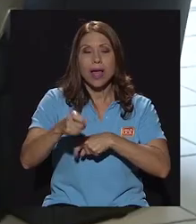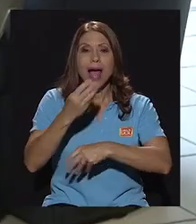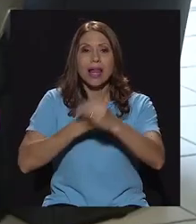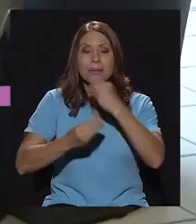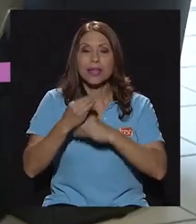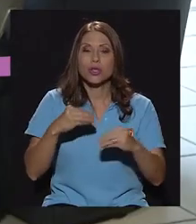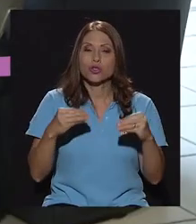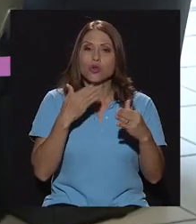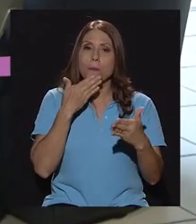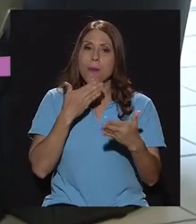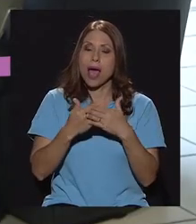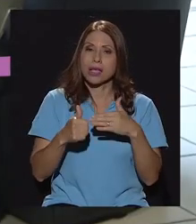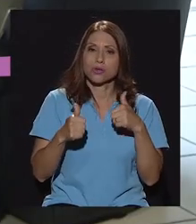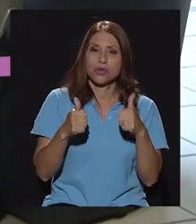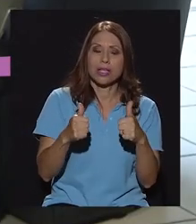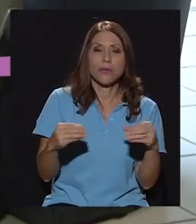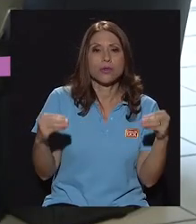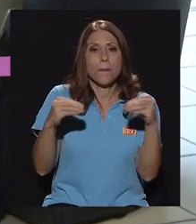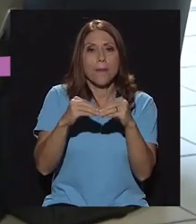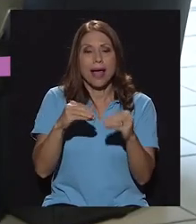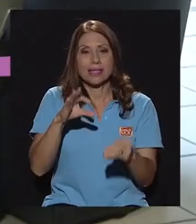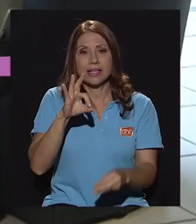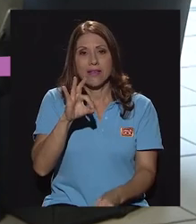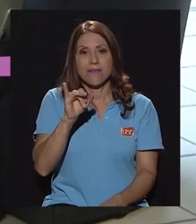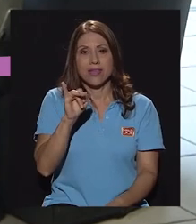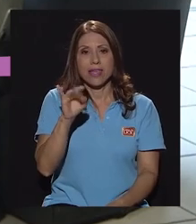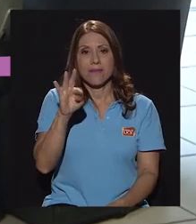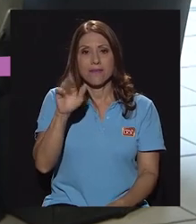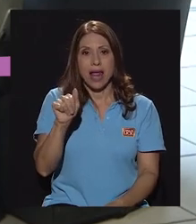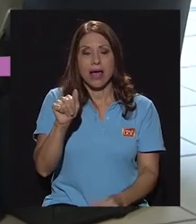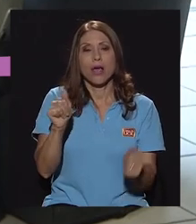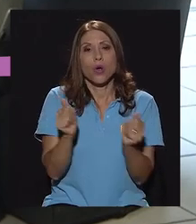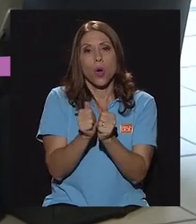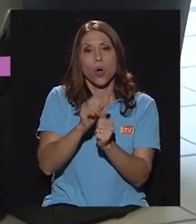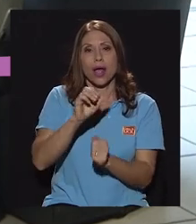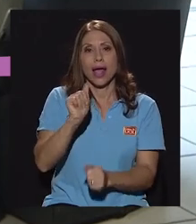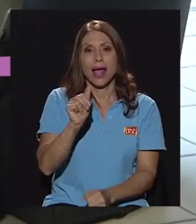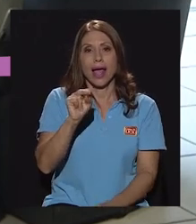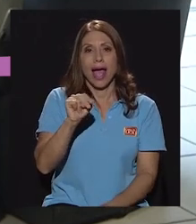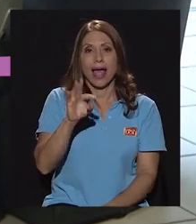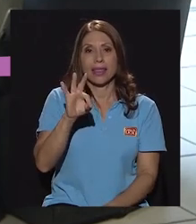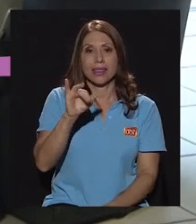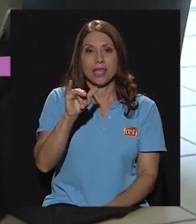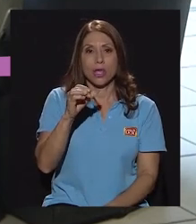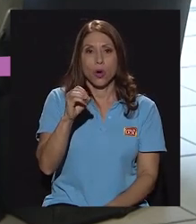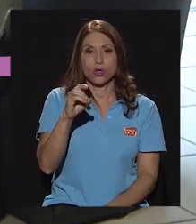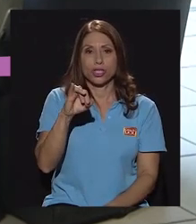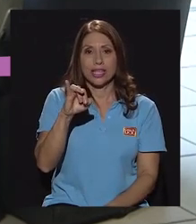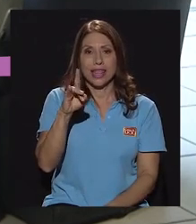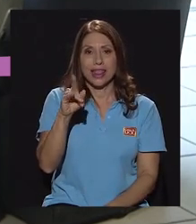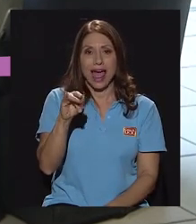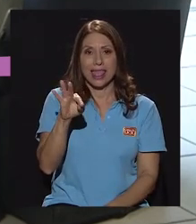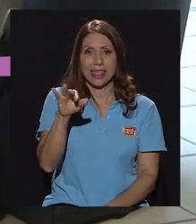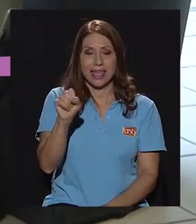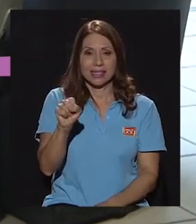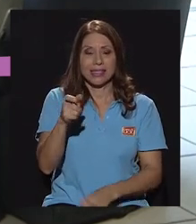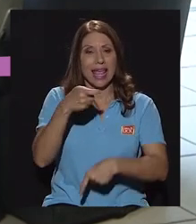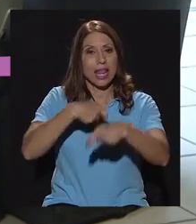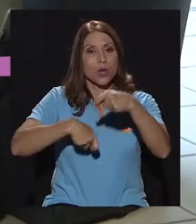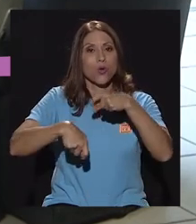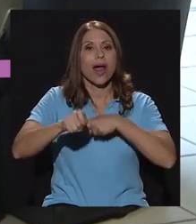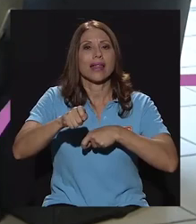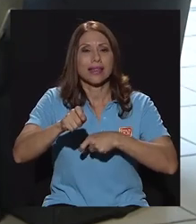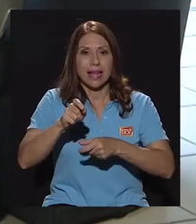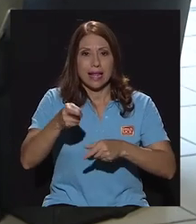nutritivos, que tengan más fibra, que tengan otros antioxidantes en lugar del azúcar. Conforme el